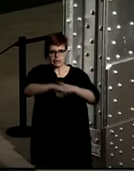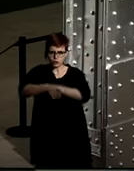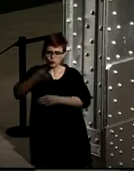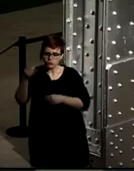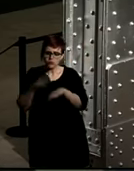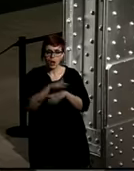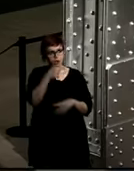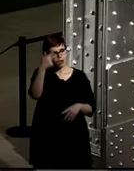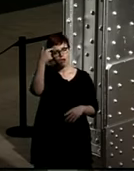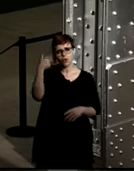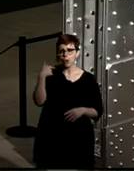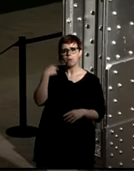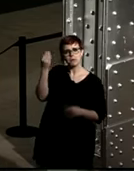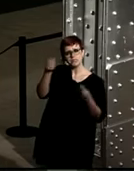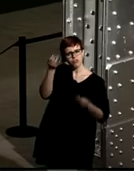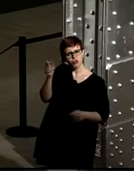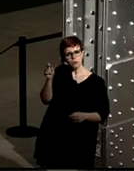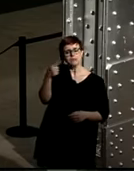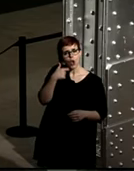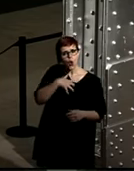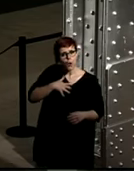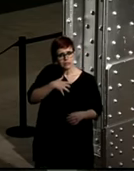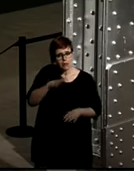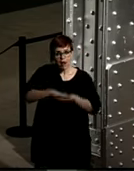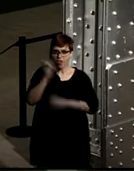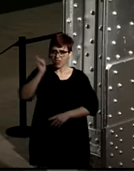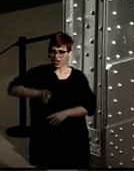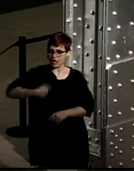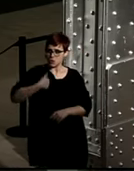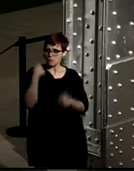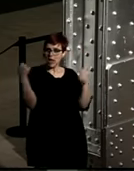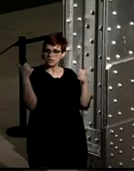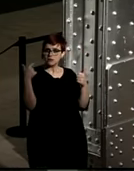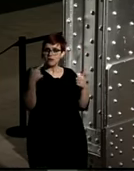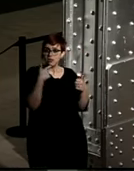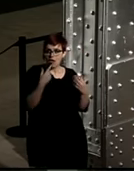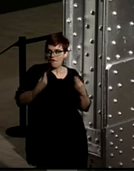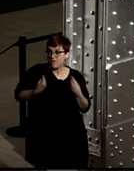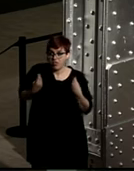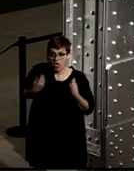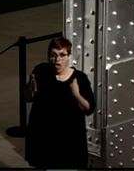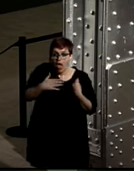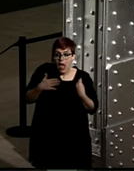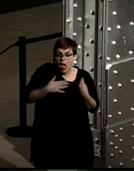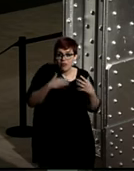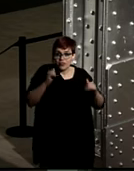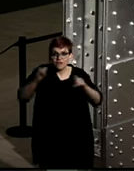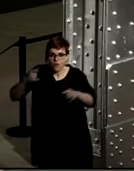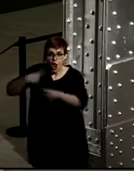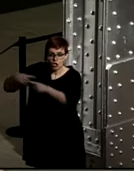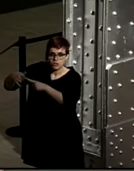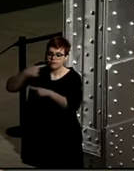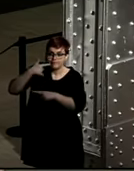hecho estoy pensando que a mí, yo creo que lo que más me cuesta a la hora de dirigir y es decir que no a la vida, o sea, a disfrutar de la vida, a disfrutar